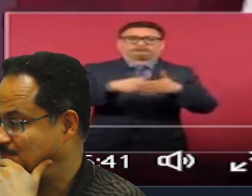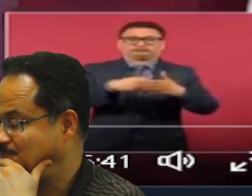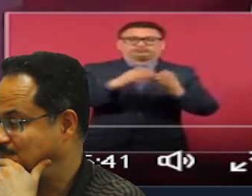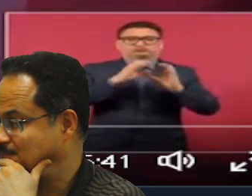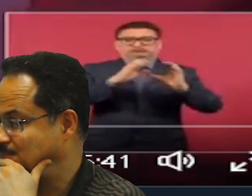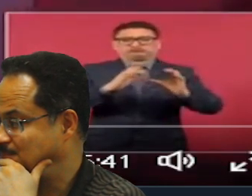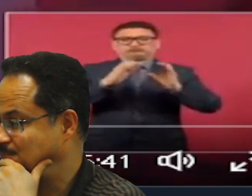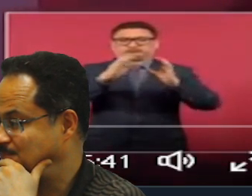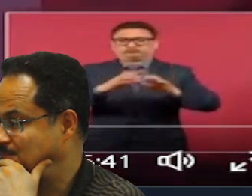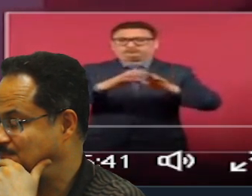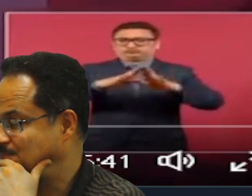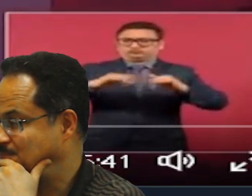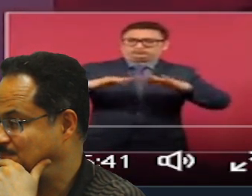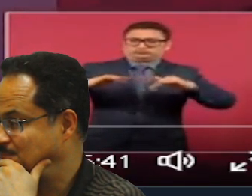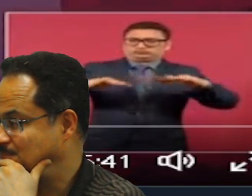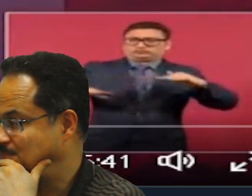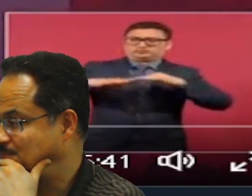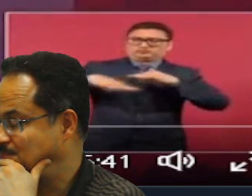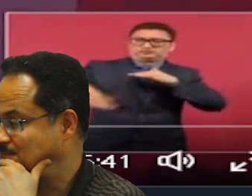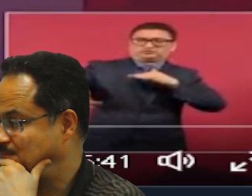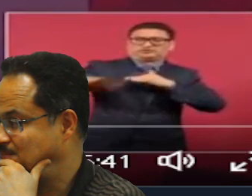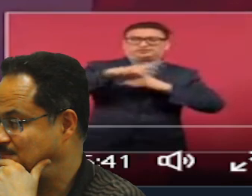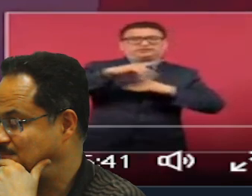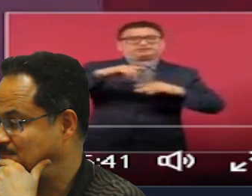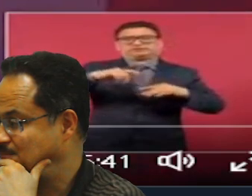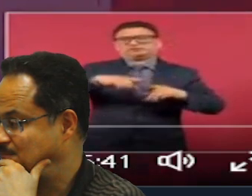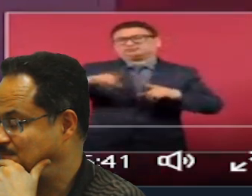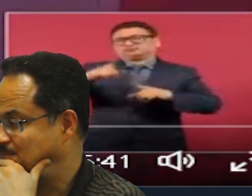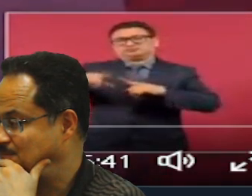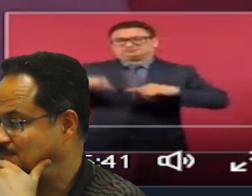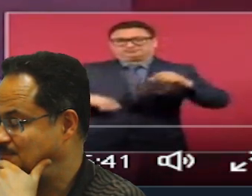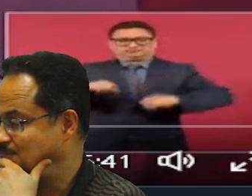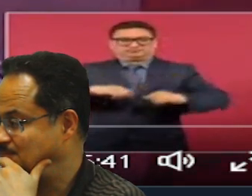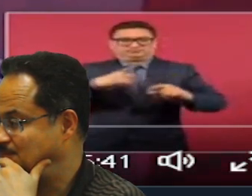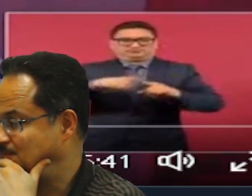las costas a otras actividades